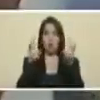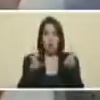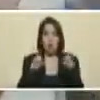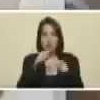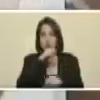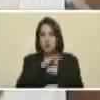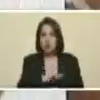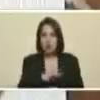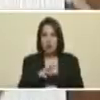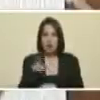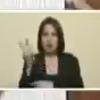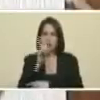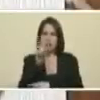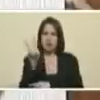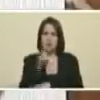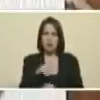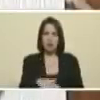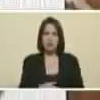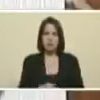Venezuela.